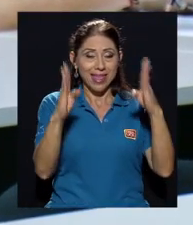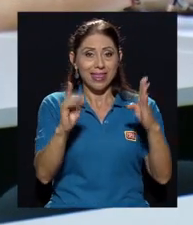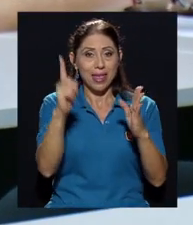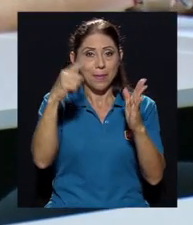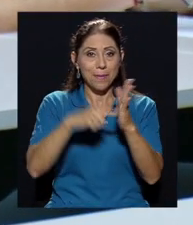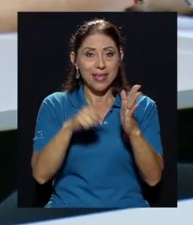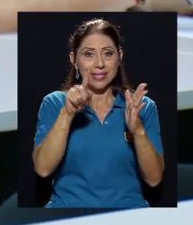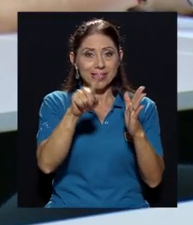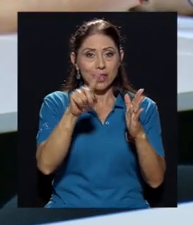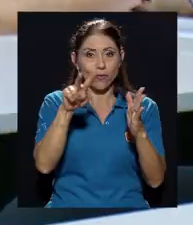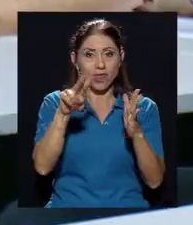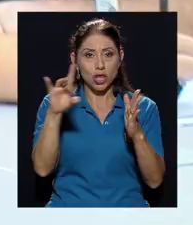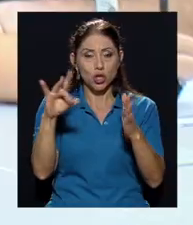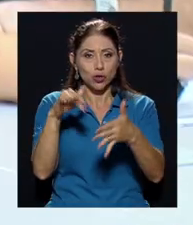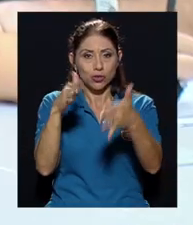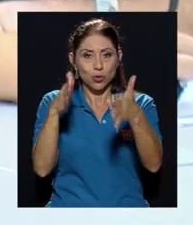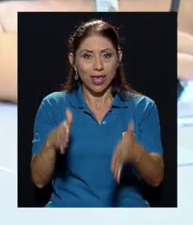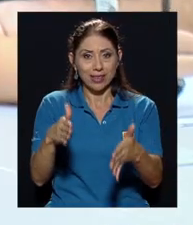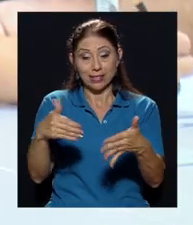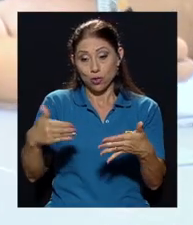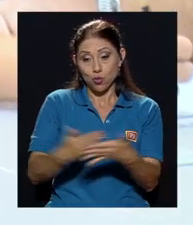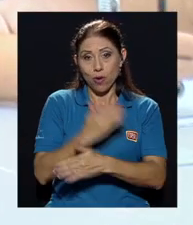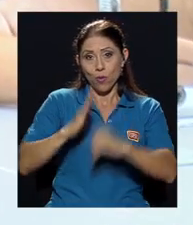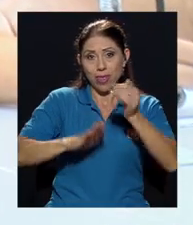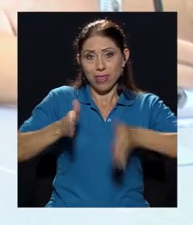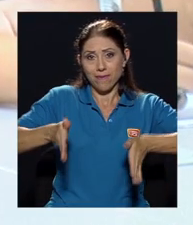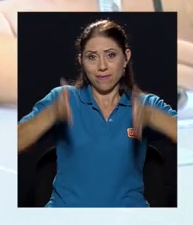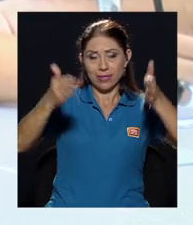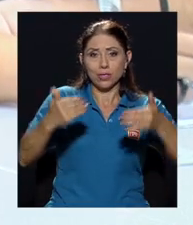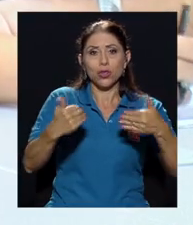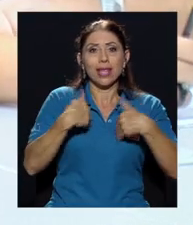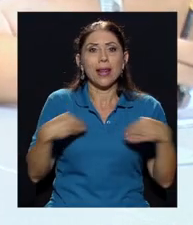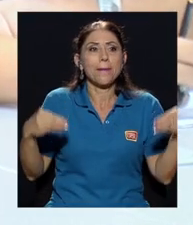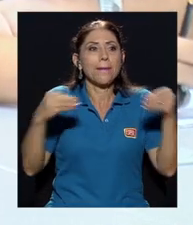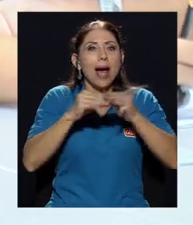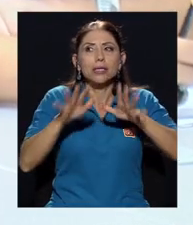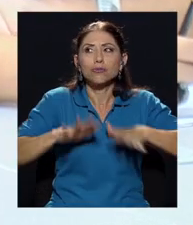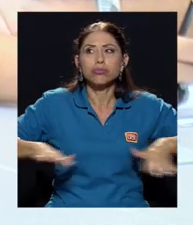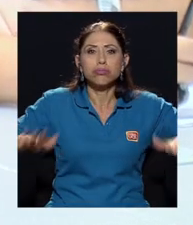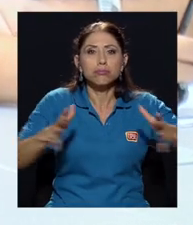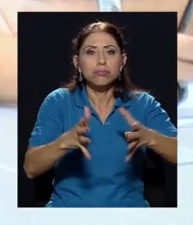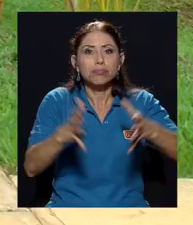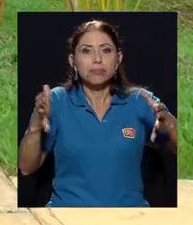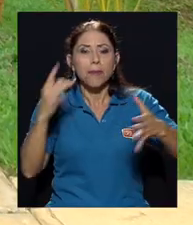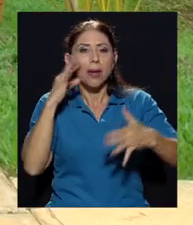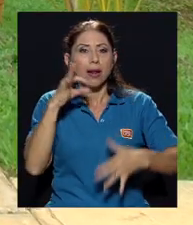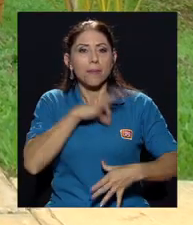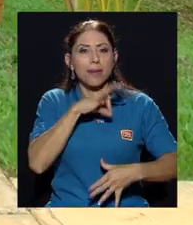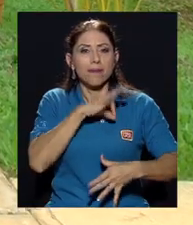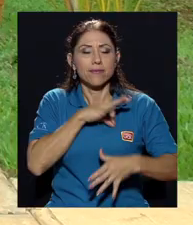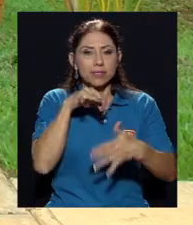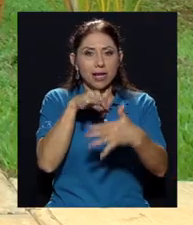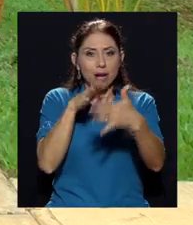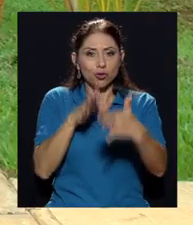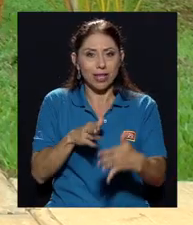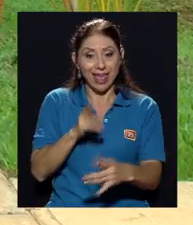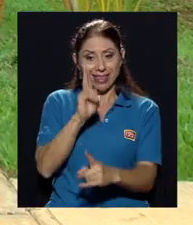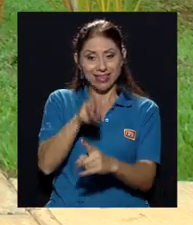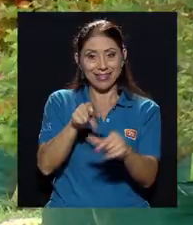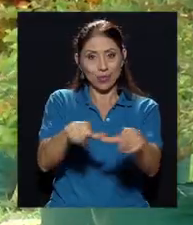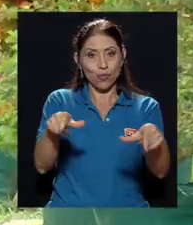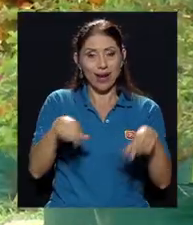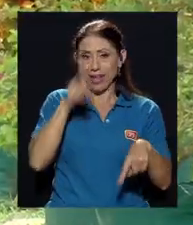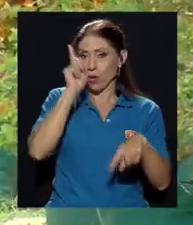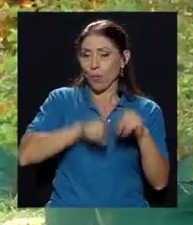1,128 estudiantes. La nueva construcción permitirá contar con mayor espacio físico para beneficiar a los estudiantes de la zona que no